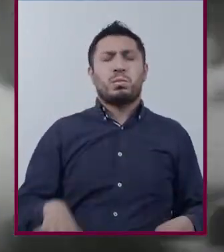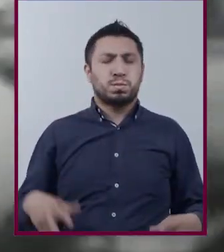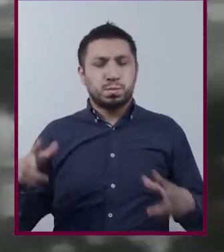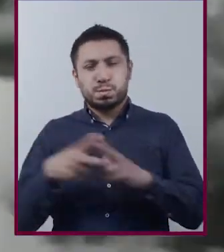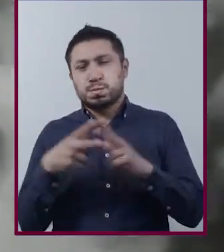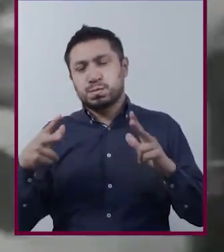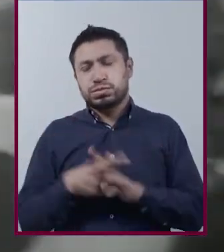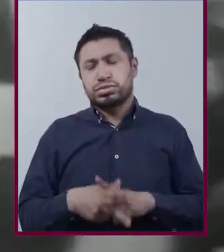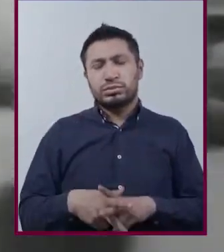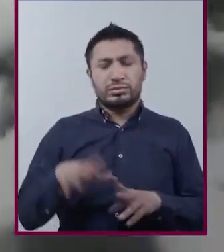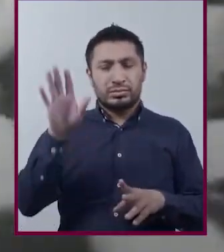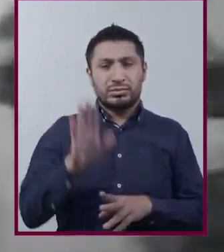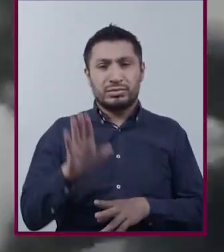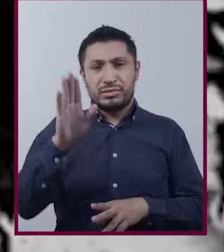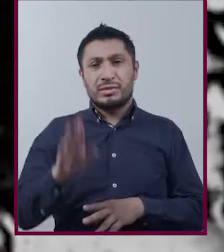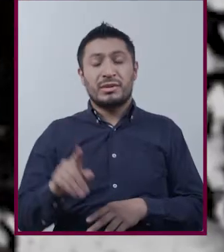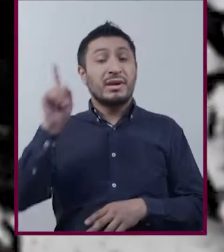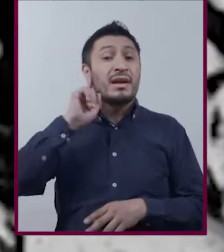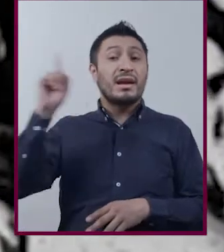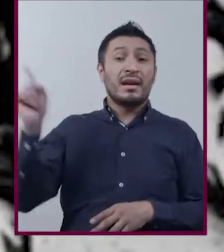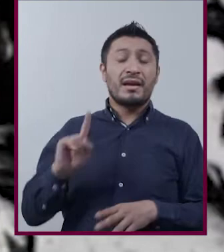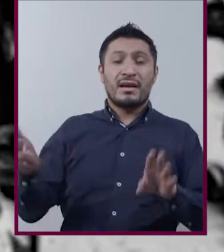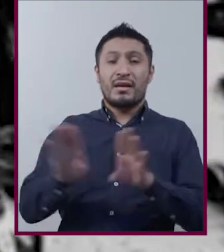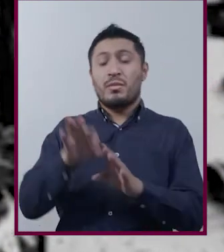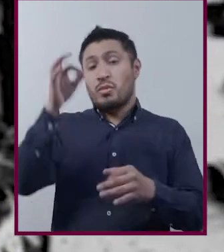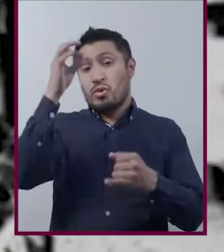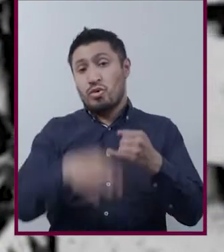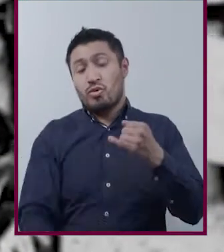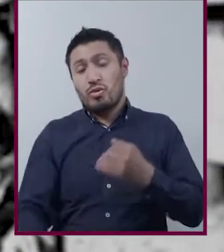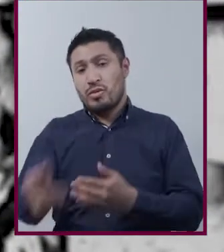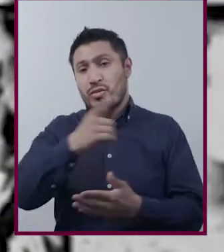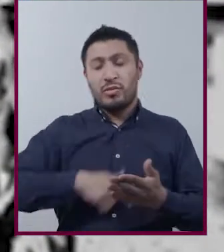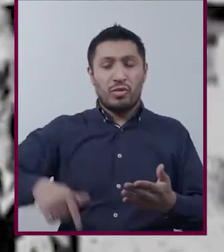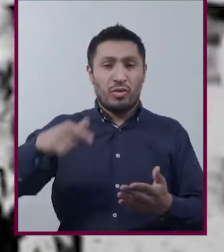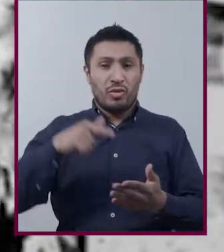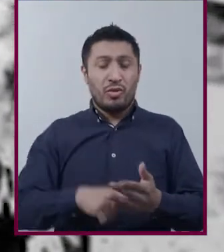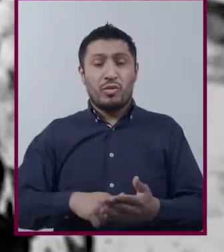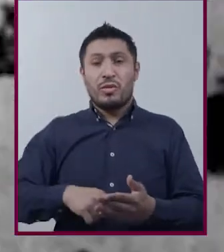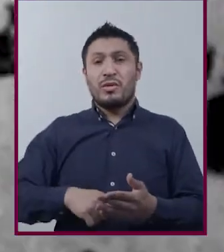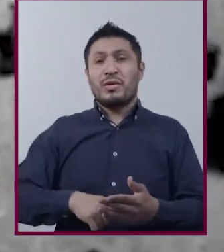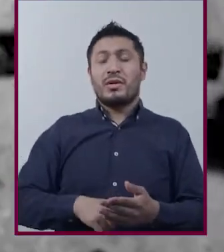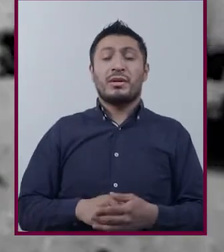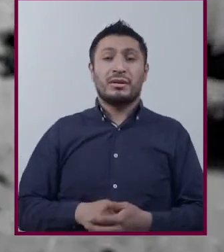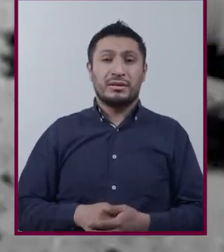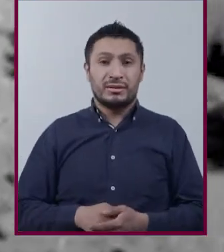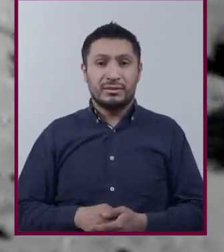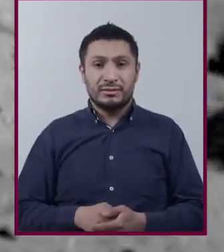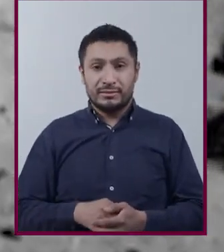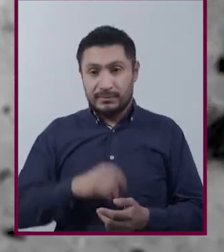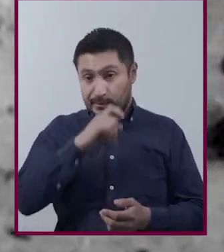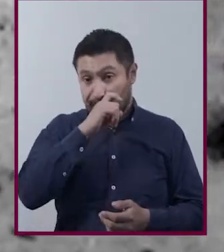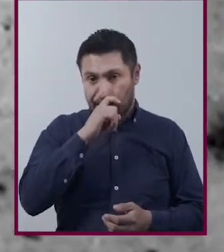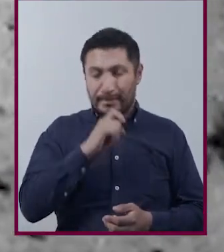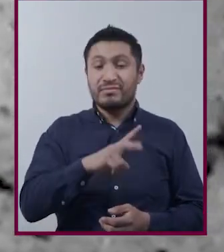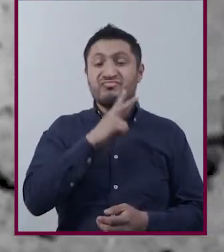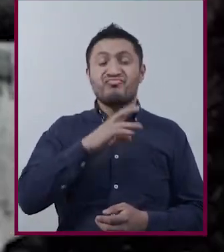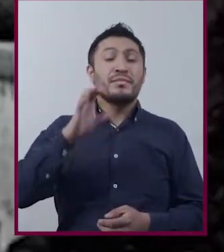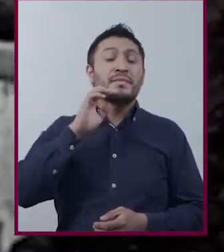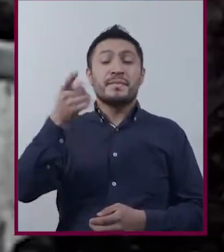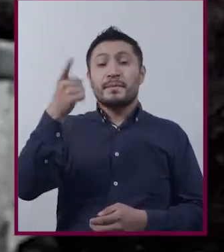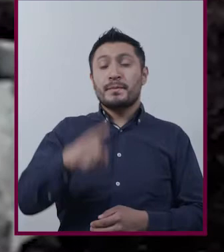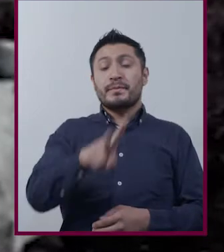el horizonte se vislumbró Zacatecas como el último bastión del huertismo. Carranza ordenó a Villa que